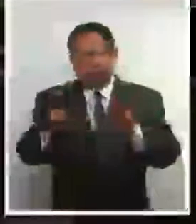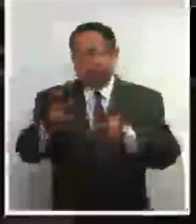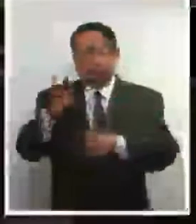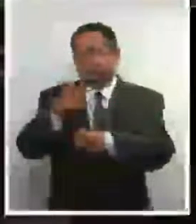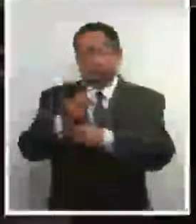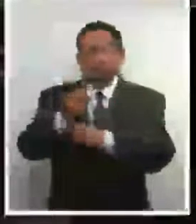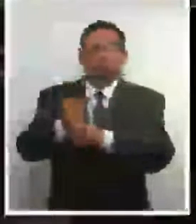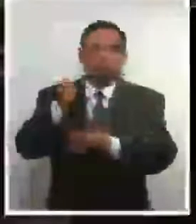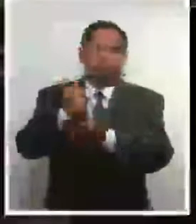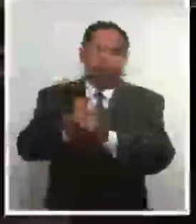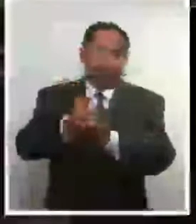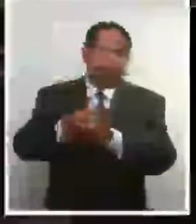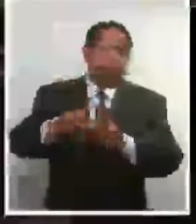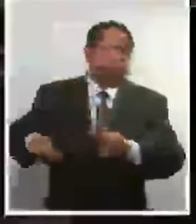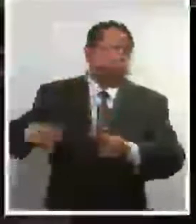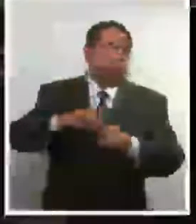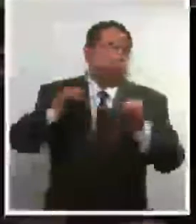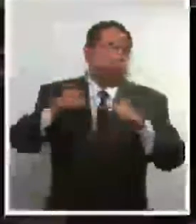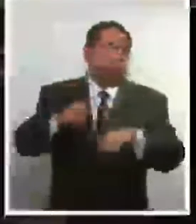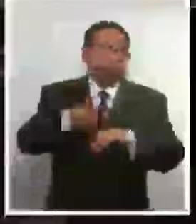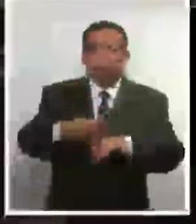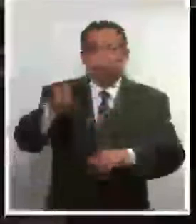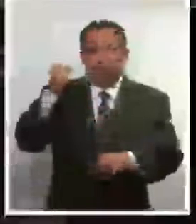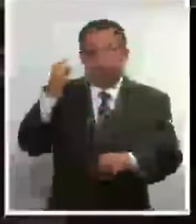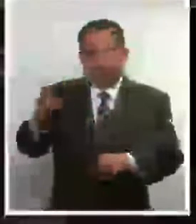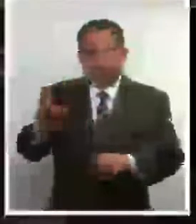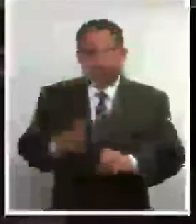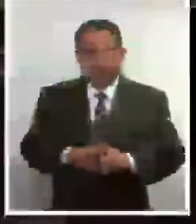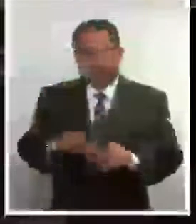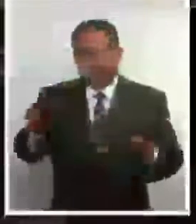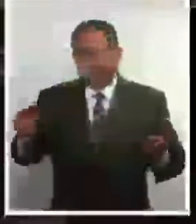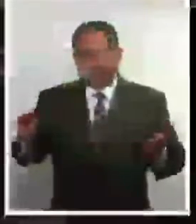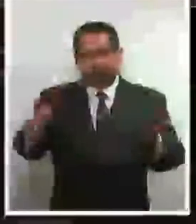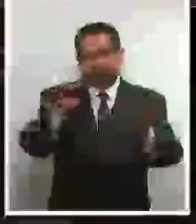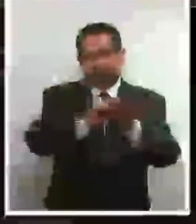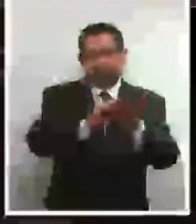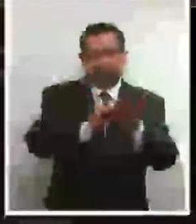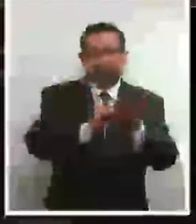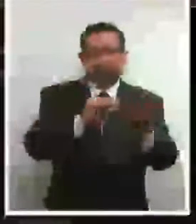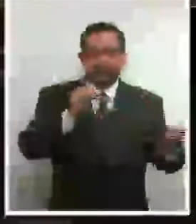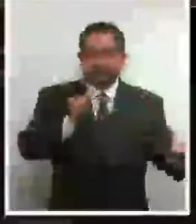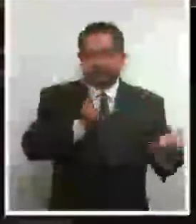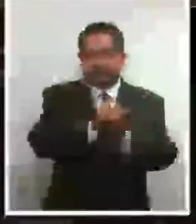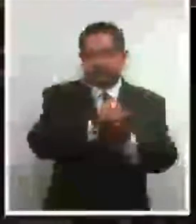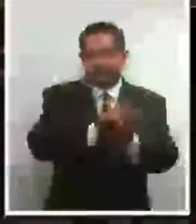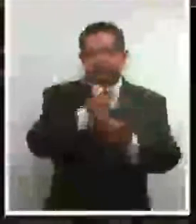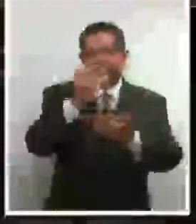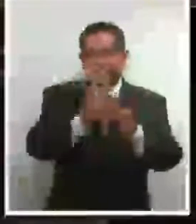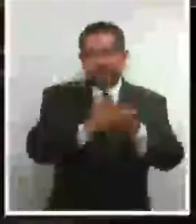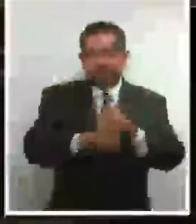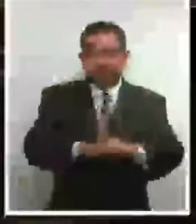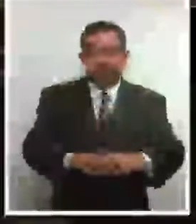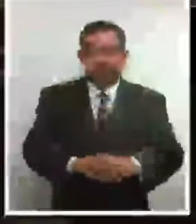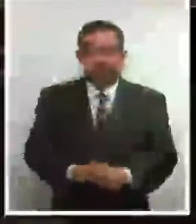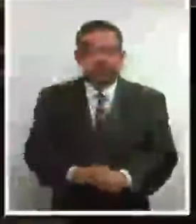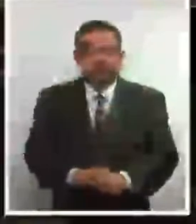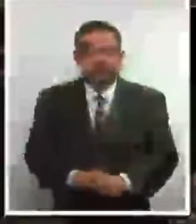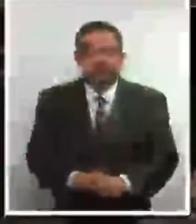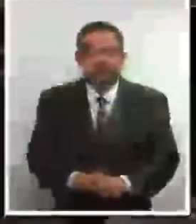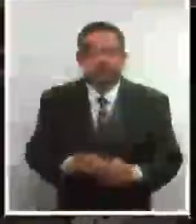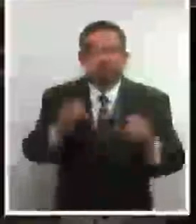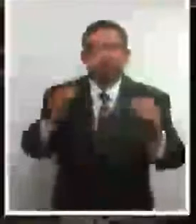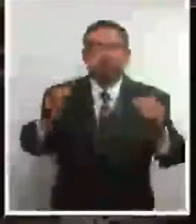aprobadas por la Asamblea, el numeral 3. Intégrese al proyecto de decreto. Pasamos a